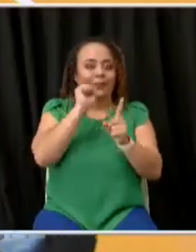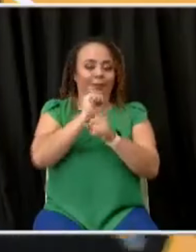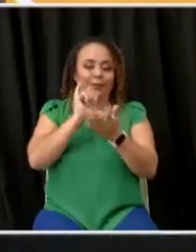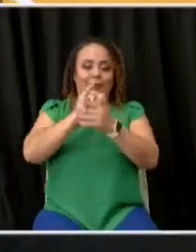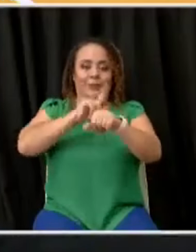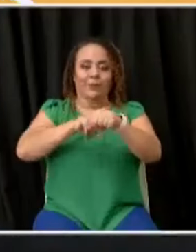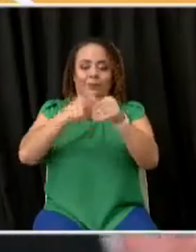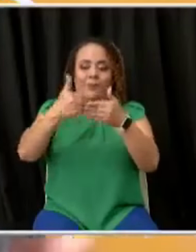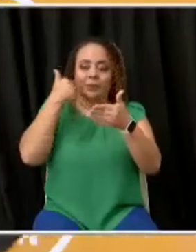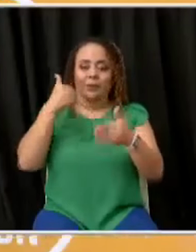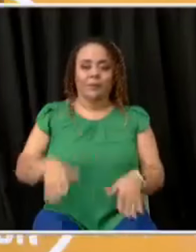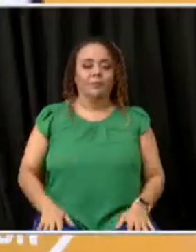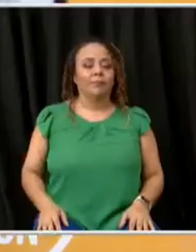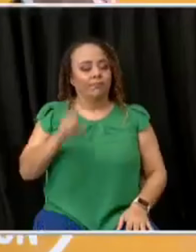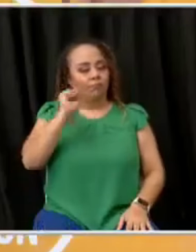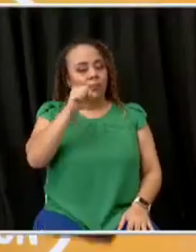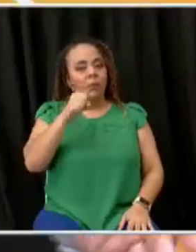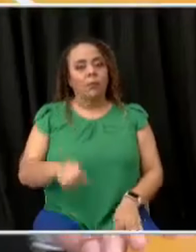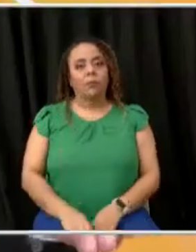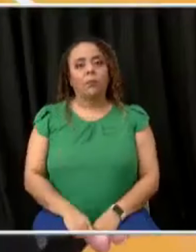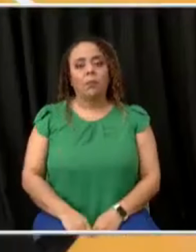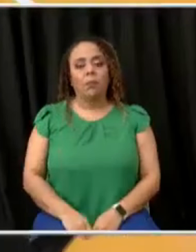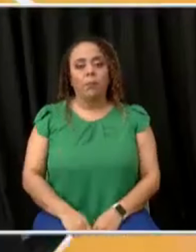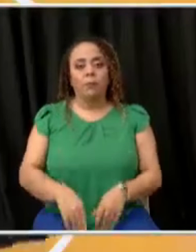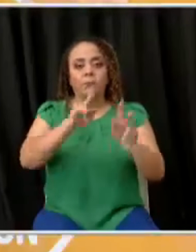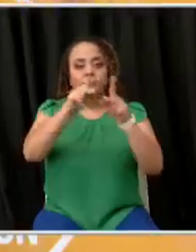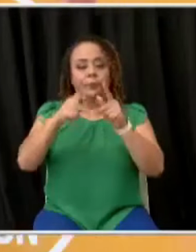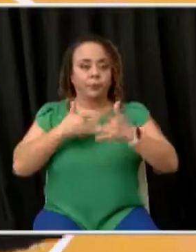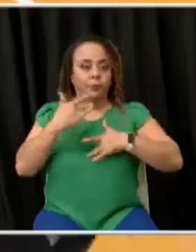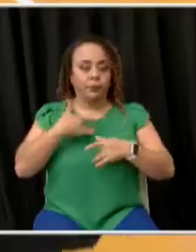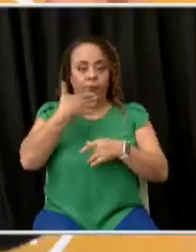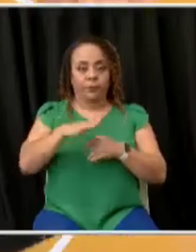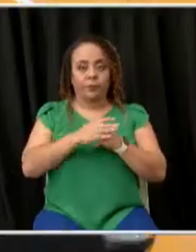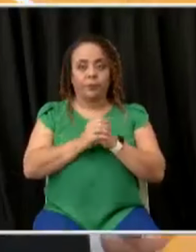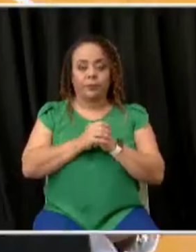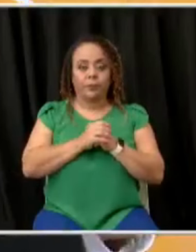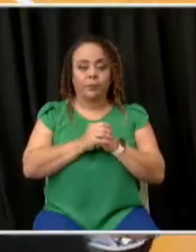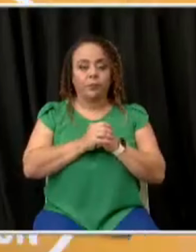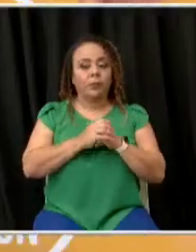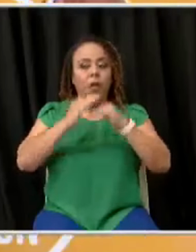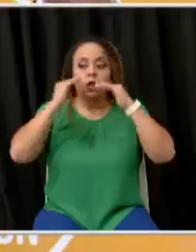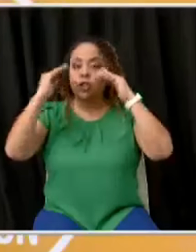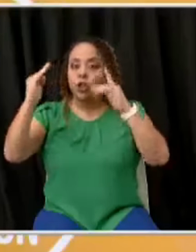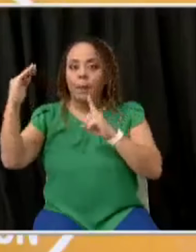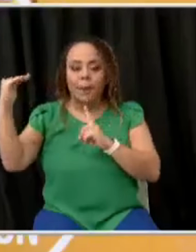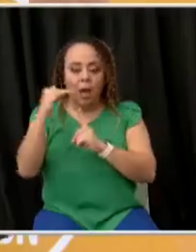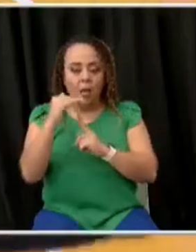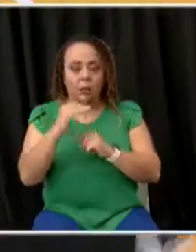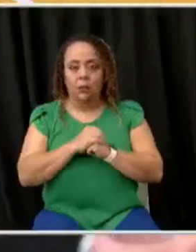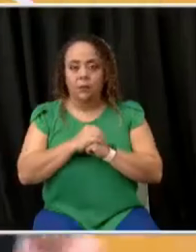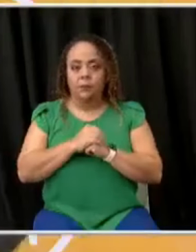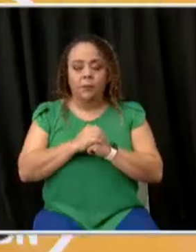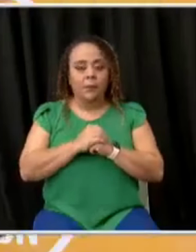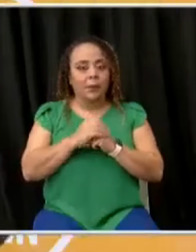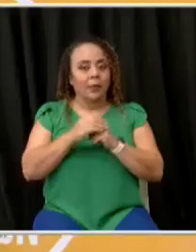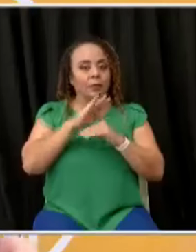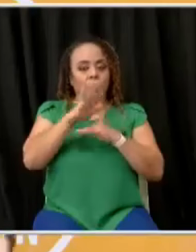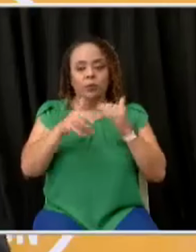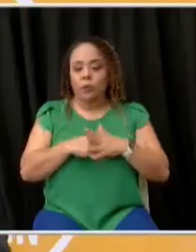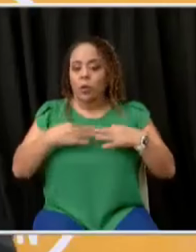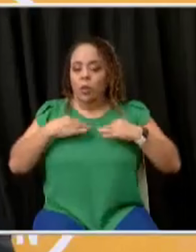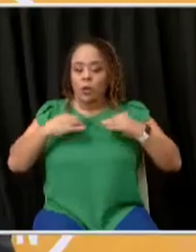etapas previas, sí, o sea, desde que la persona se está sintiendo mal, pásenlo a la sombra, quítenle todo lo que puedan, déjenlo